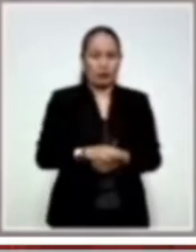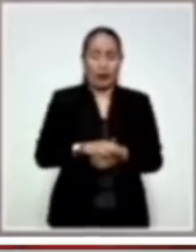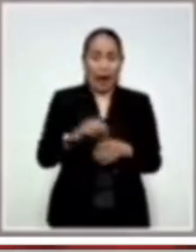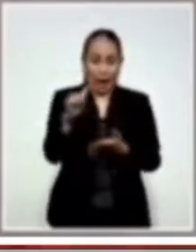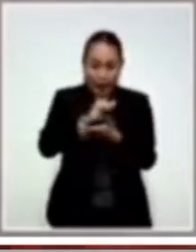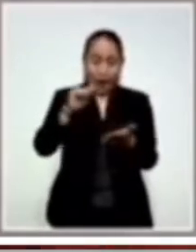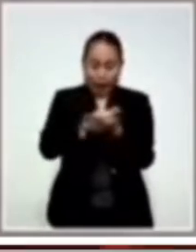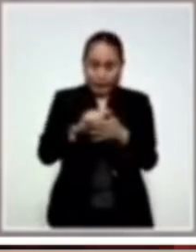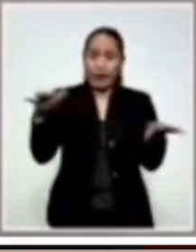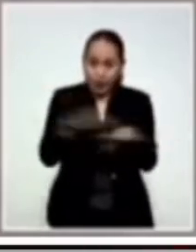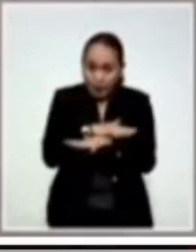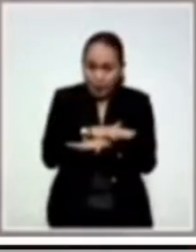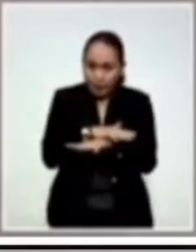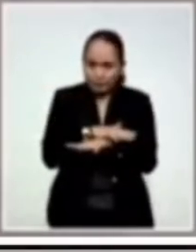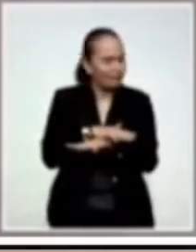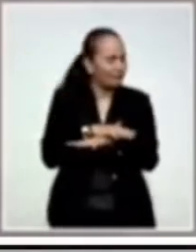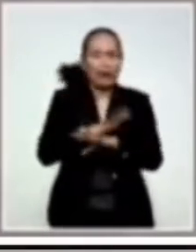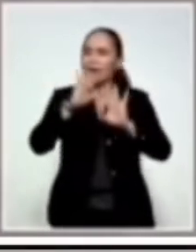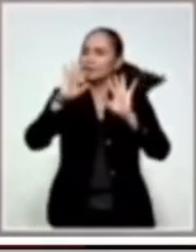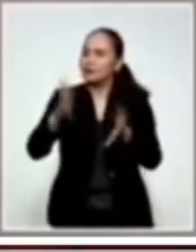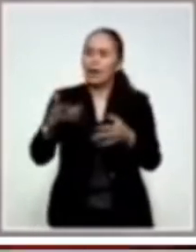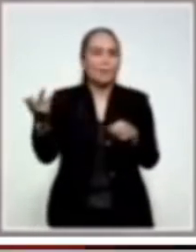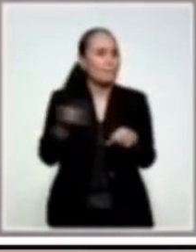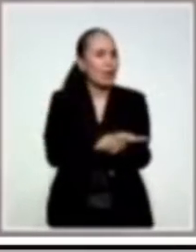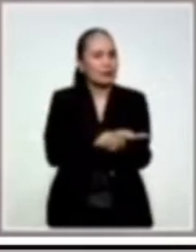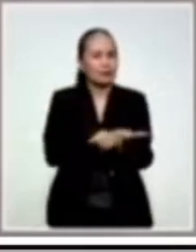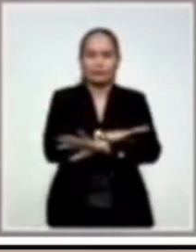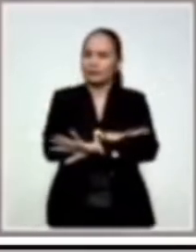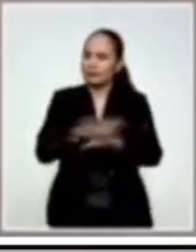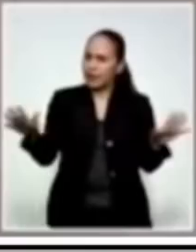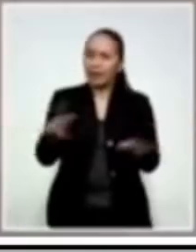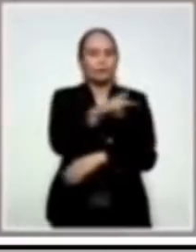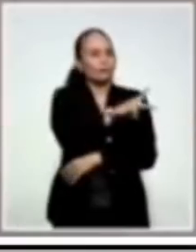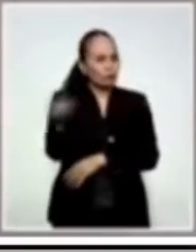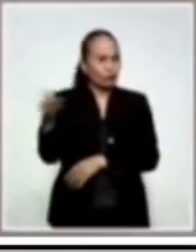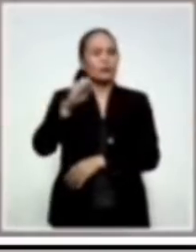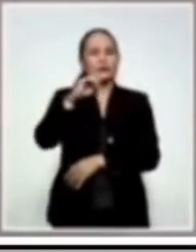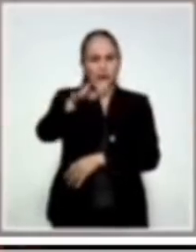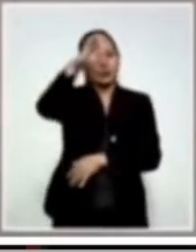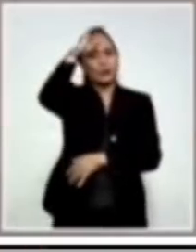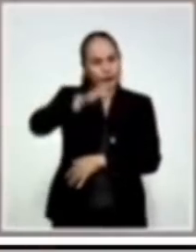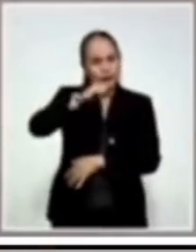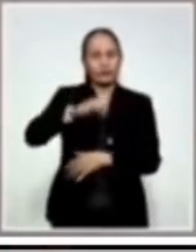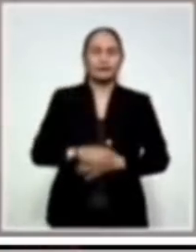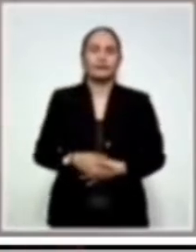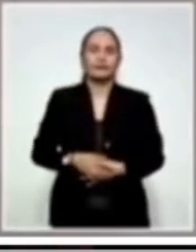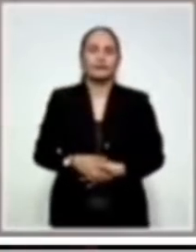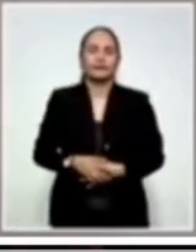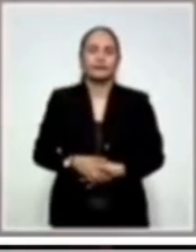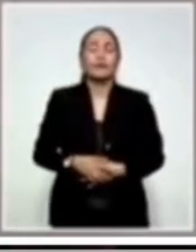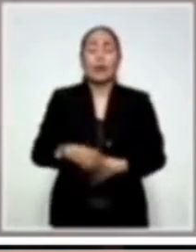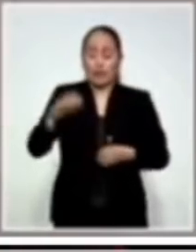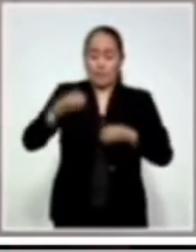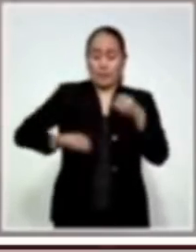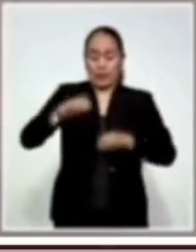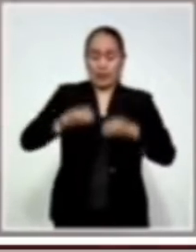Este asunto es cosa juzgada. Los resolutivos ya se votaron por unanimidad y el ministro que dio